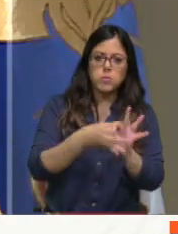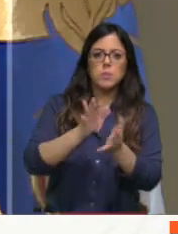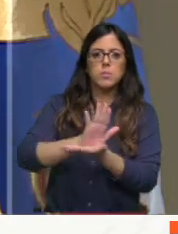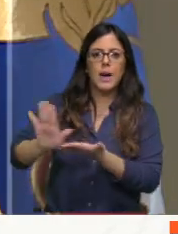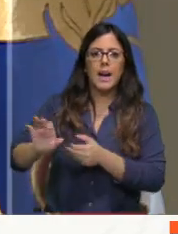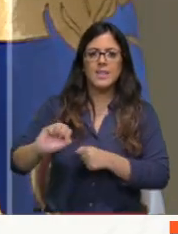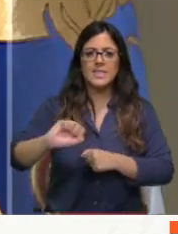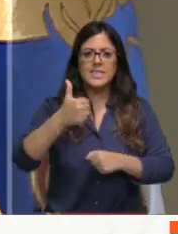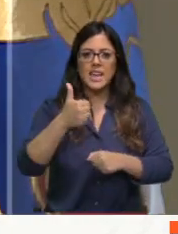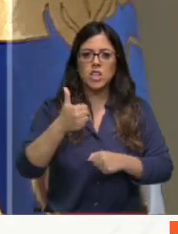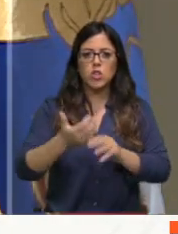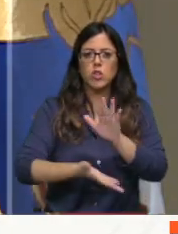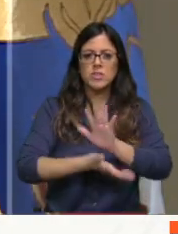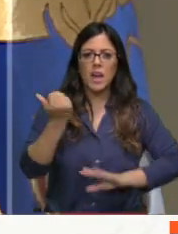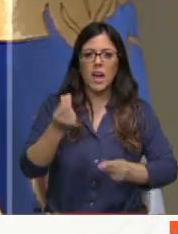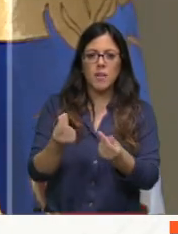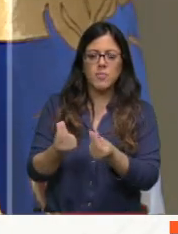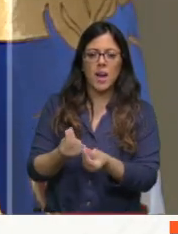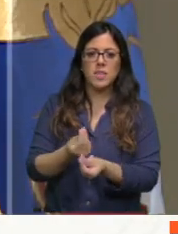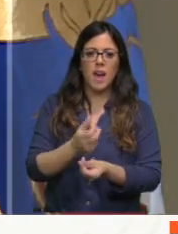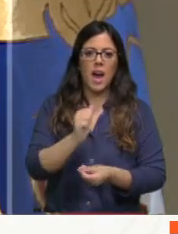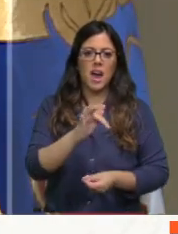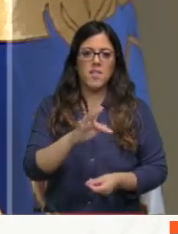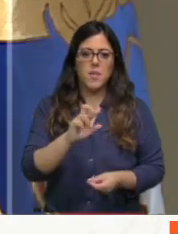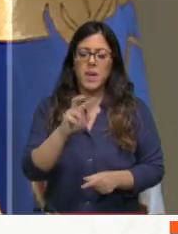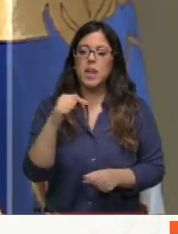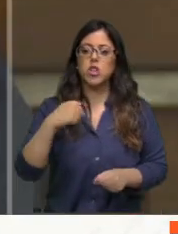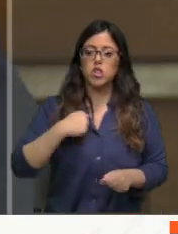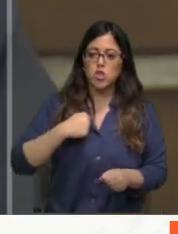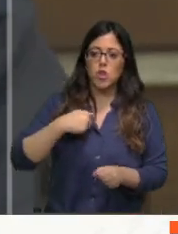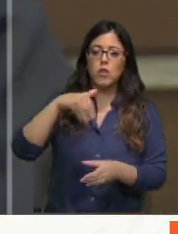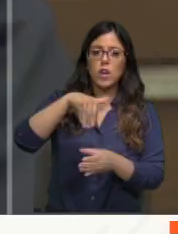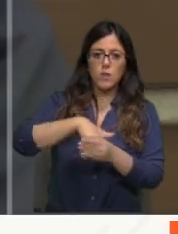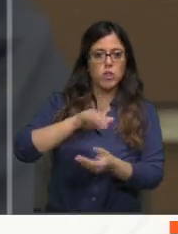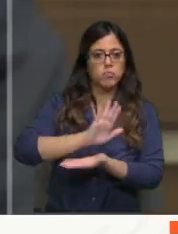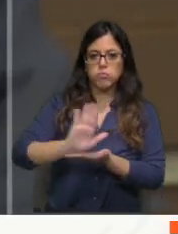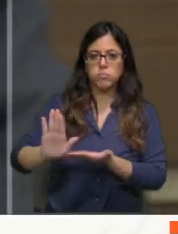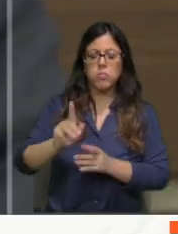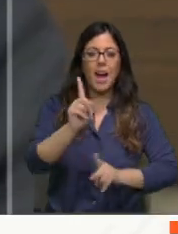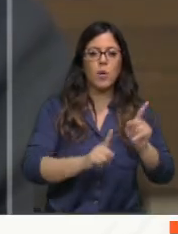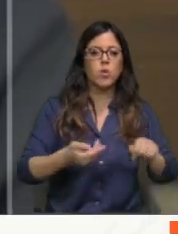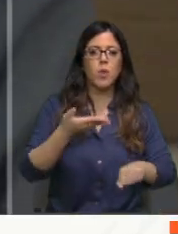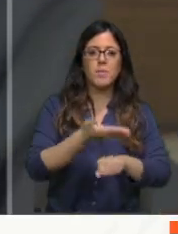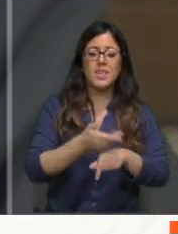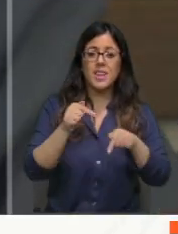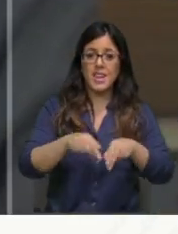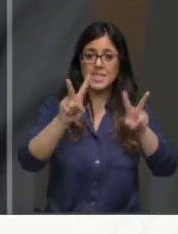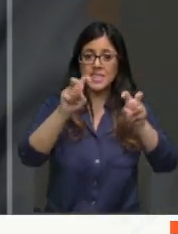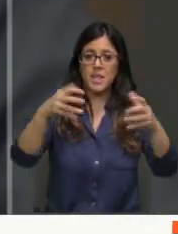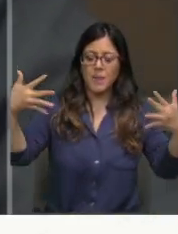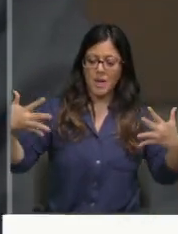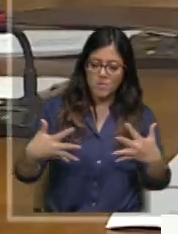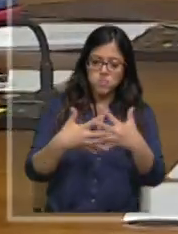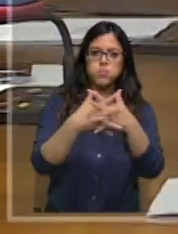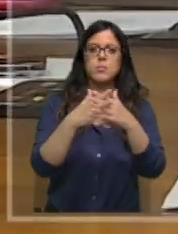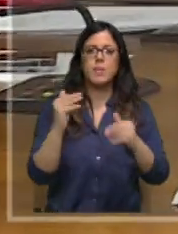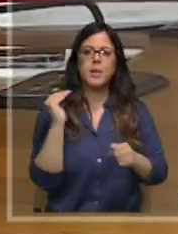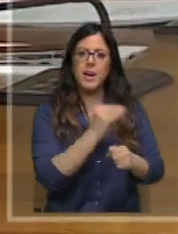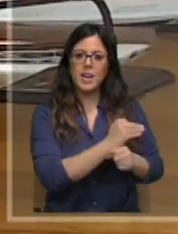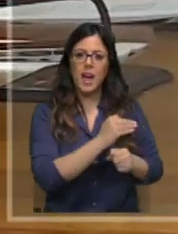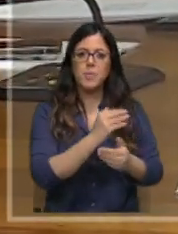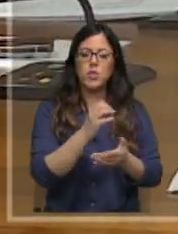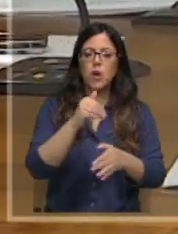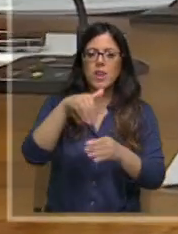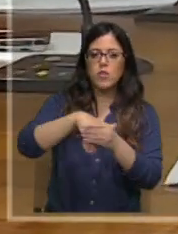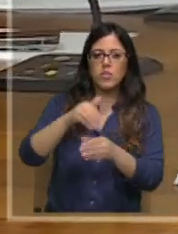sexto retiro por nuestra cuenta y en lo personal seguiría votando en contra algunos piden que las iniciativas se fusionen para agilizar el debate y